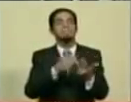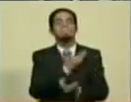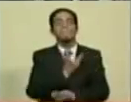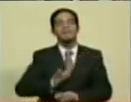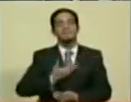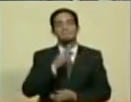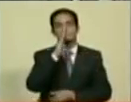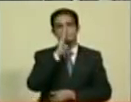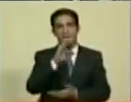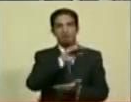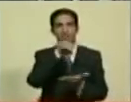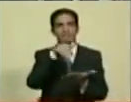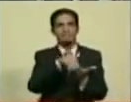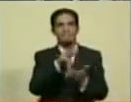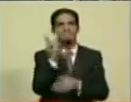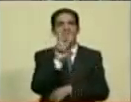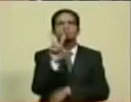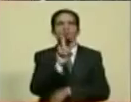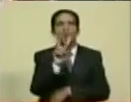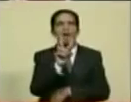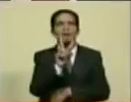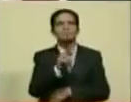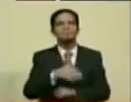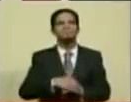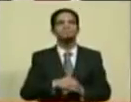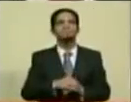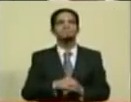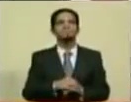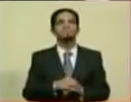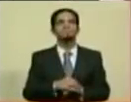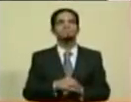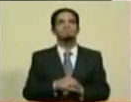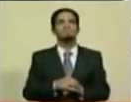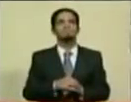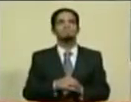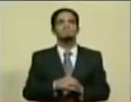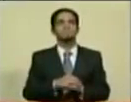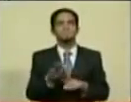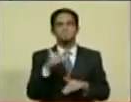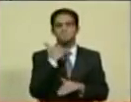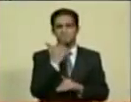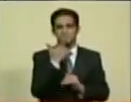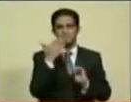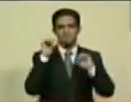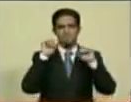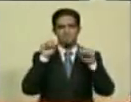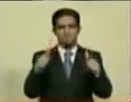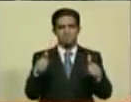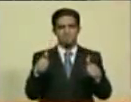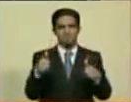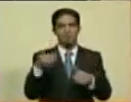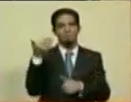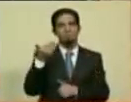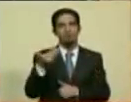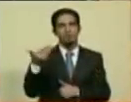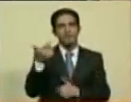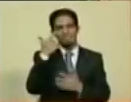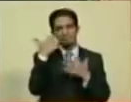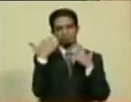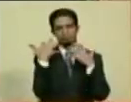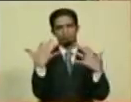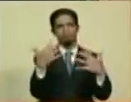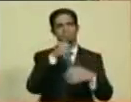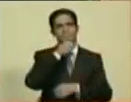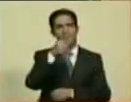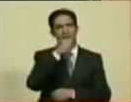Central de Venezuela, Calixto Ortega. Ya faltan pocos segundos para iniciar esta importante rueda de prensa a